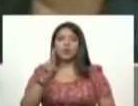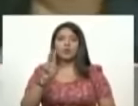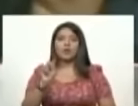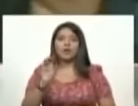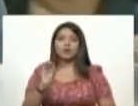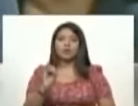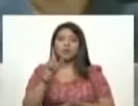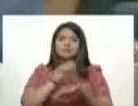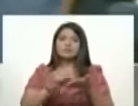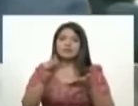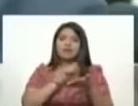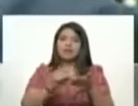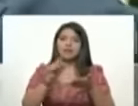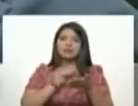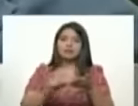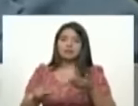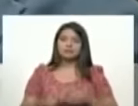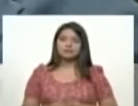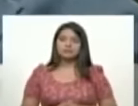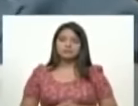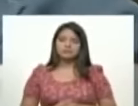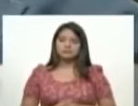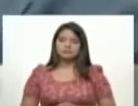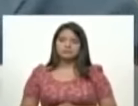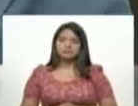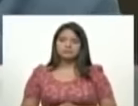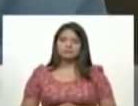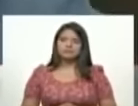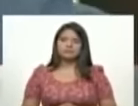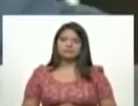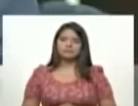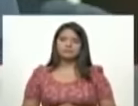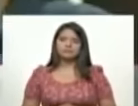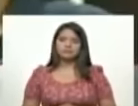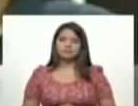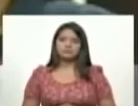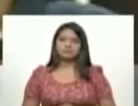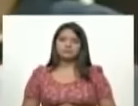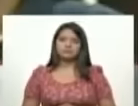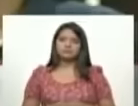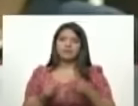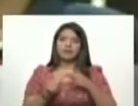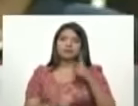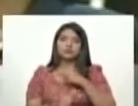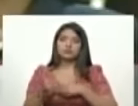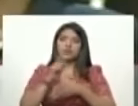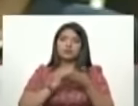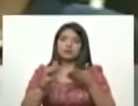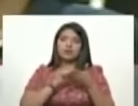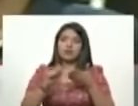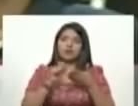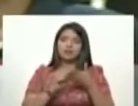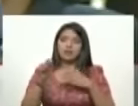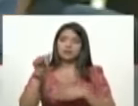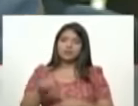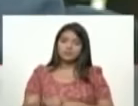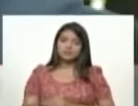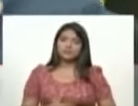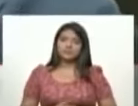como secretario de la Cámara, y como subsecretario de la Cámara,